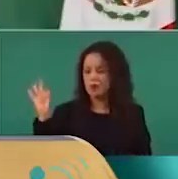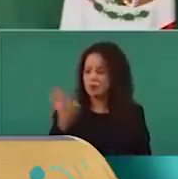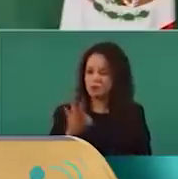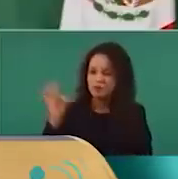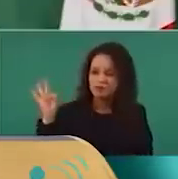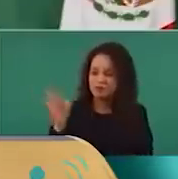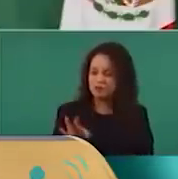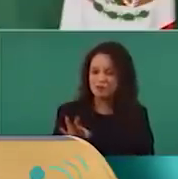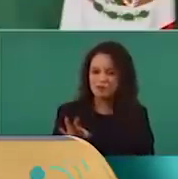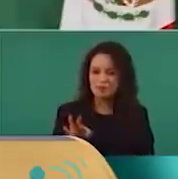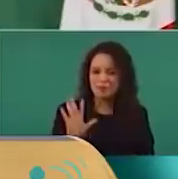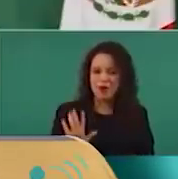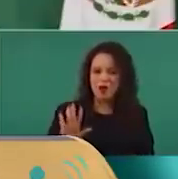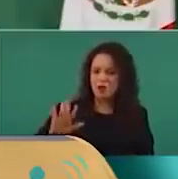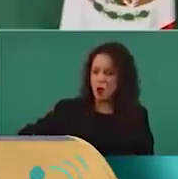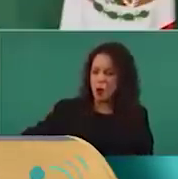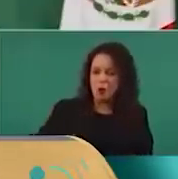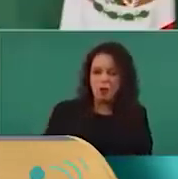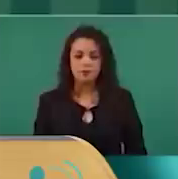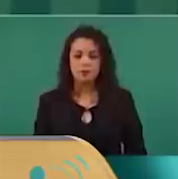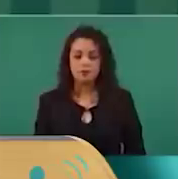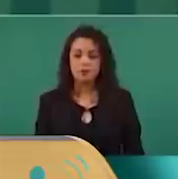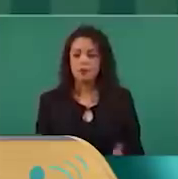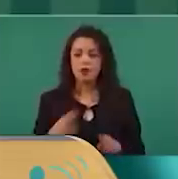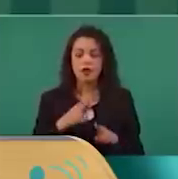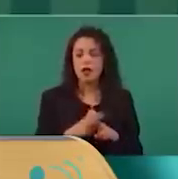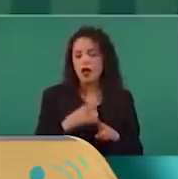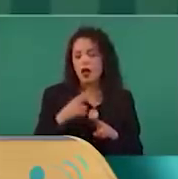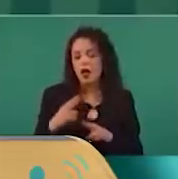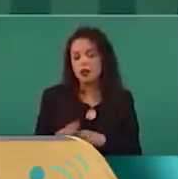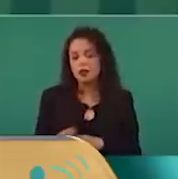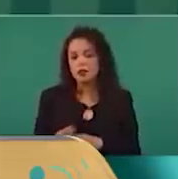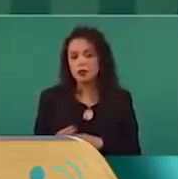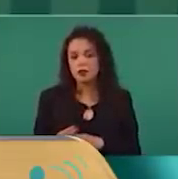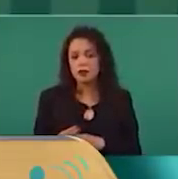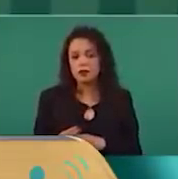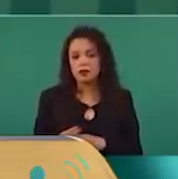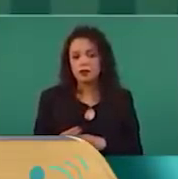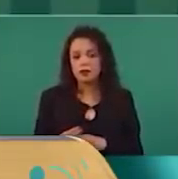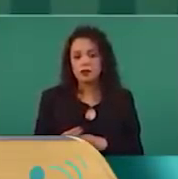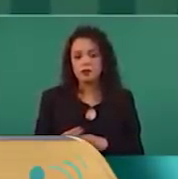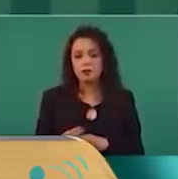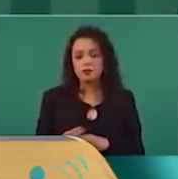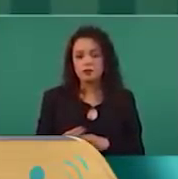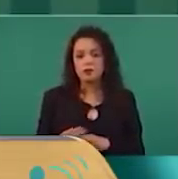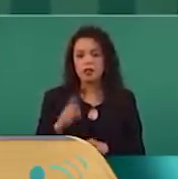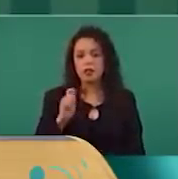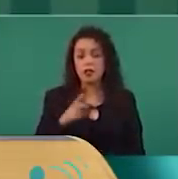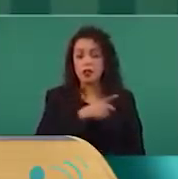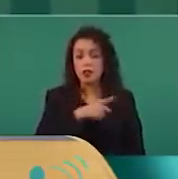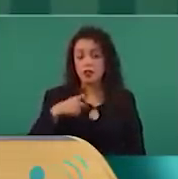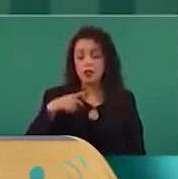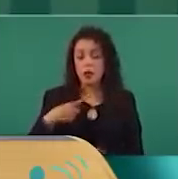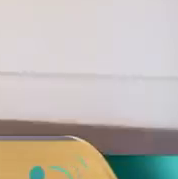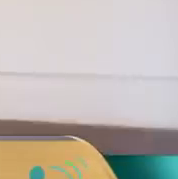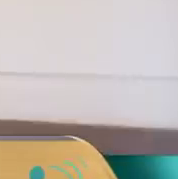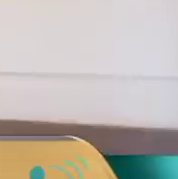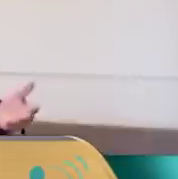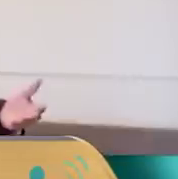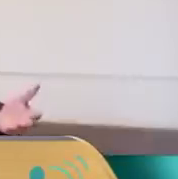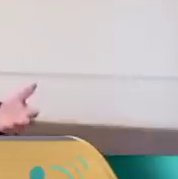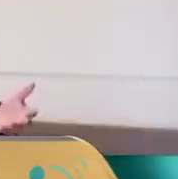son egresados de la UNAM. ¿Va a tener un costo político, además, y con su propio gabinete, su equipo de trabajo